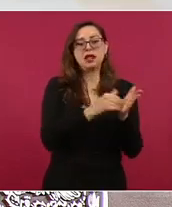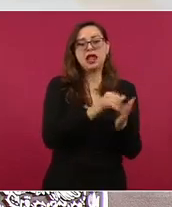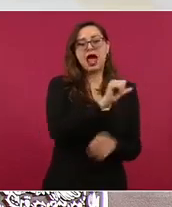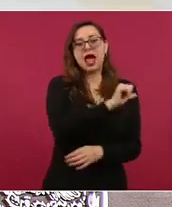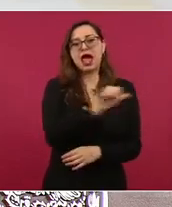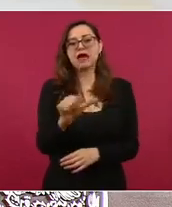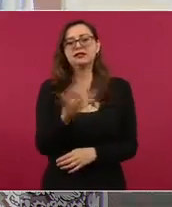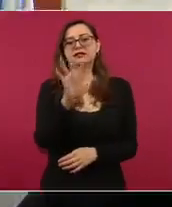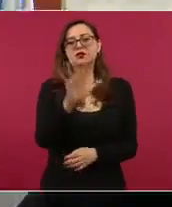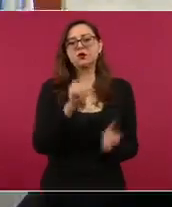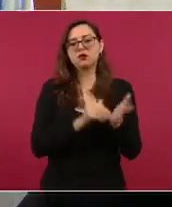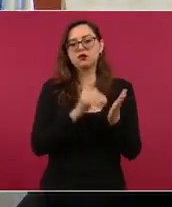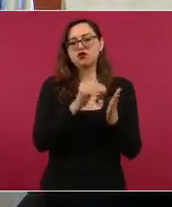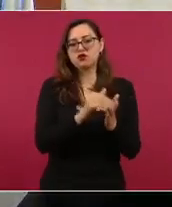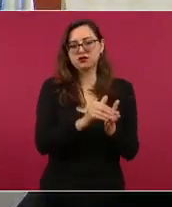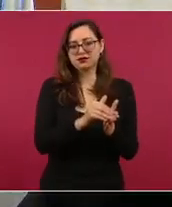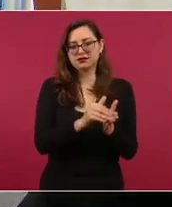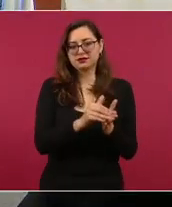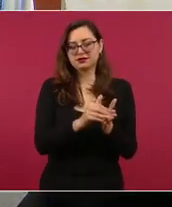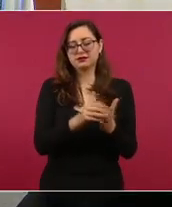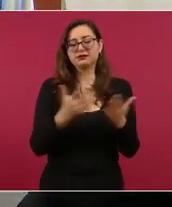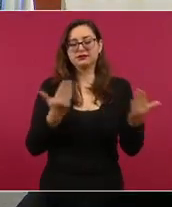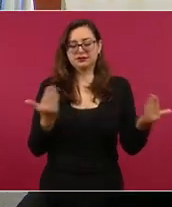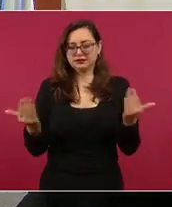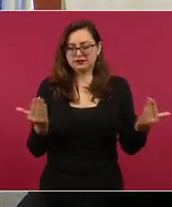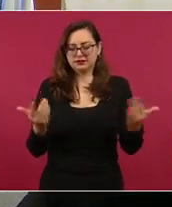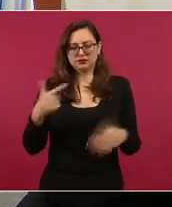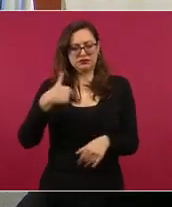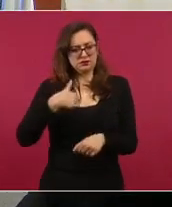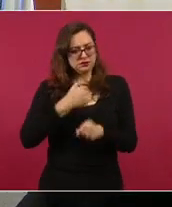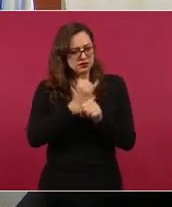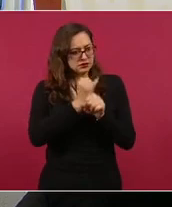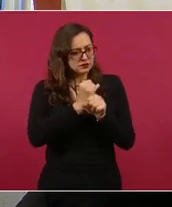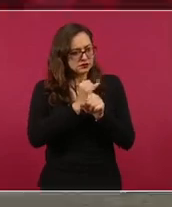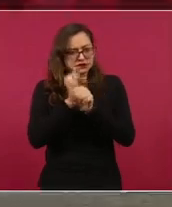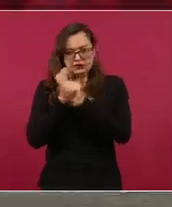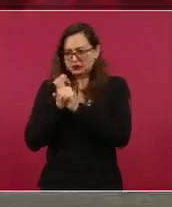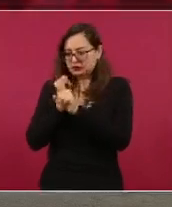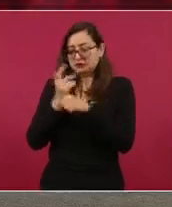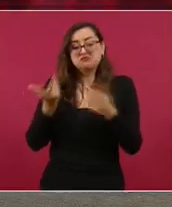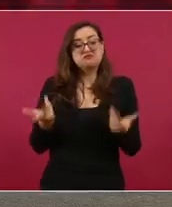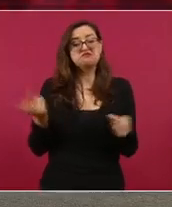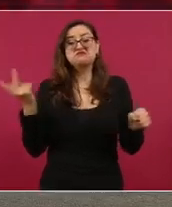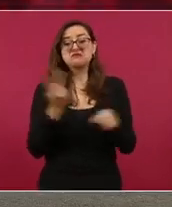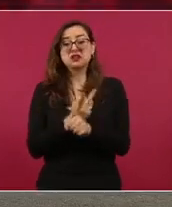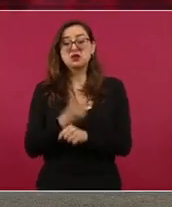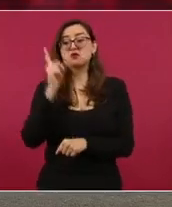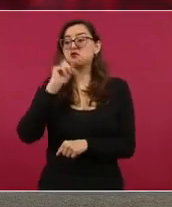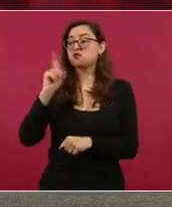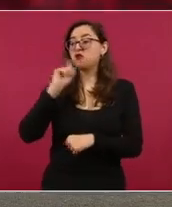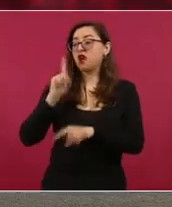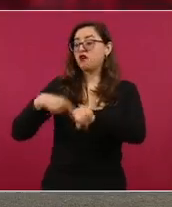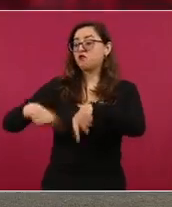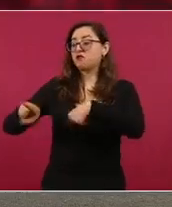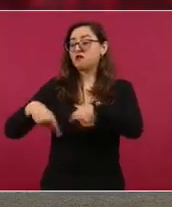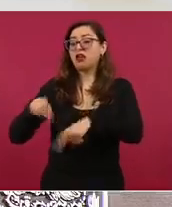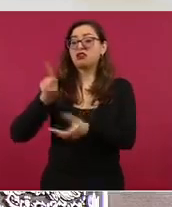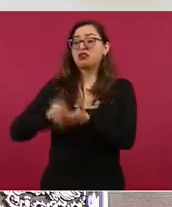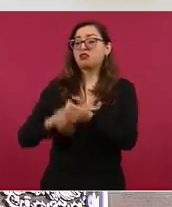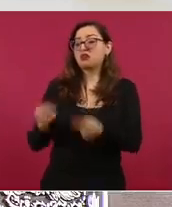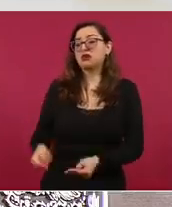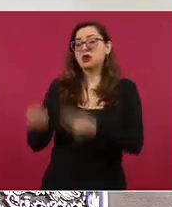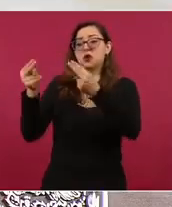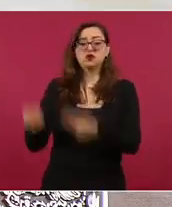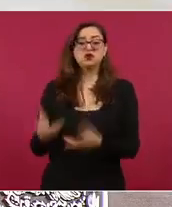100,000 hasta 5,000,000 de pesos mensuales. Cuando investigué sobre este tema, me decían es que no es negocio el tema del fútbol femenil o no llenan los